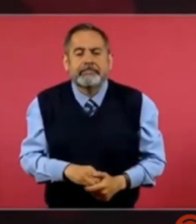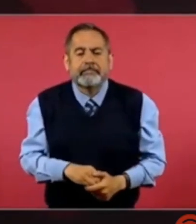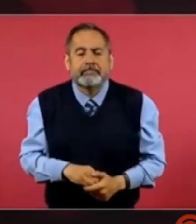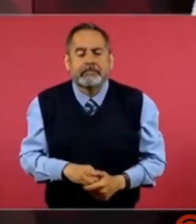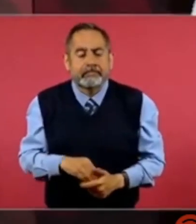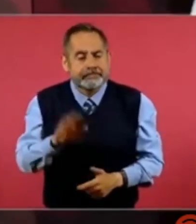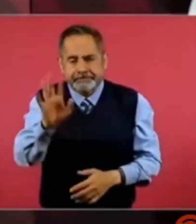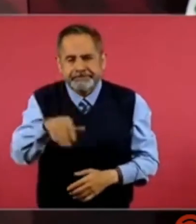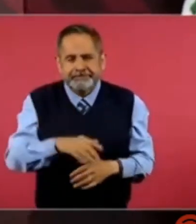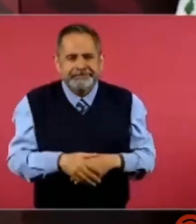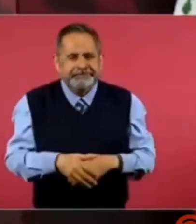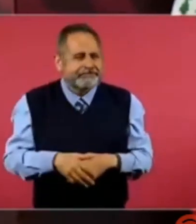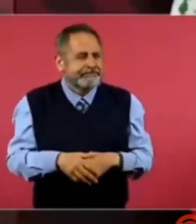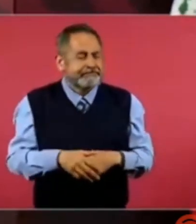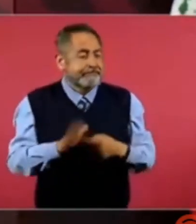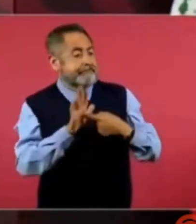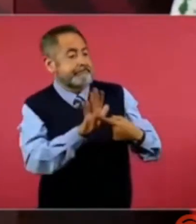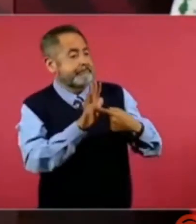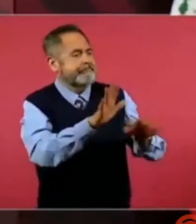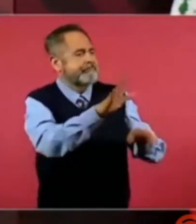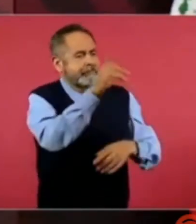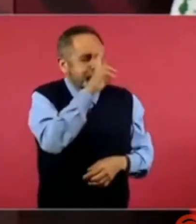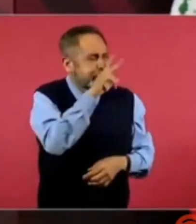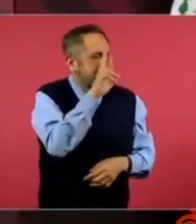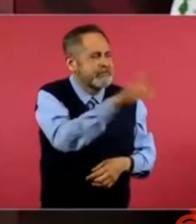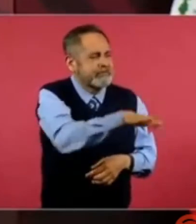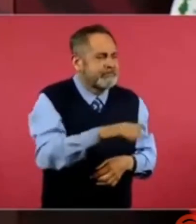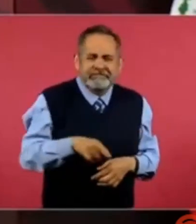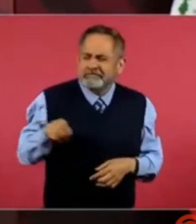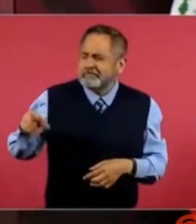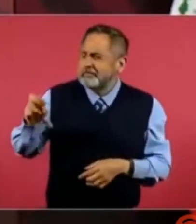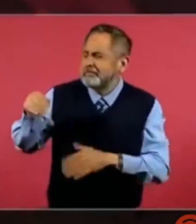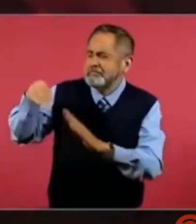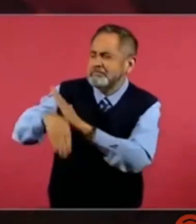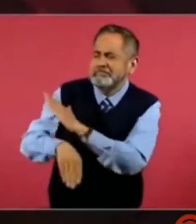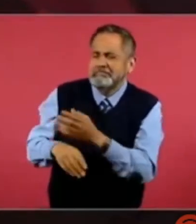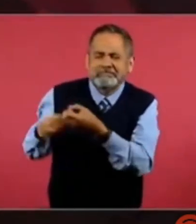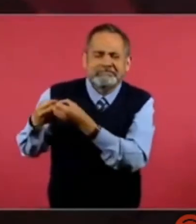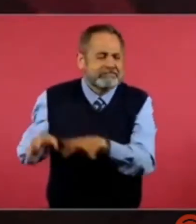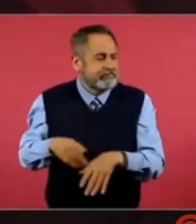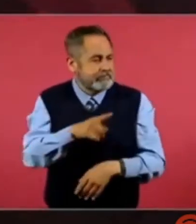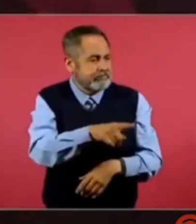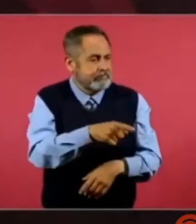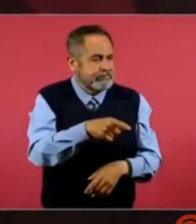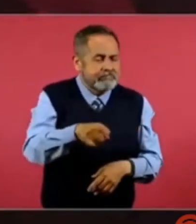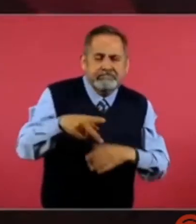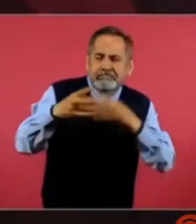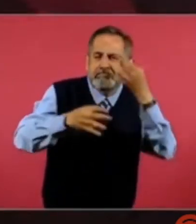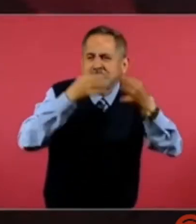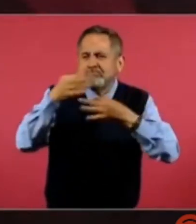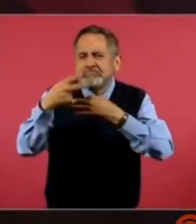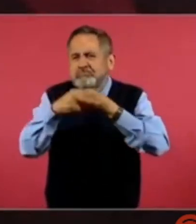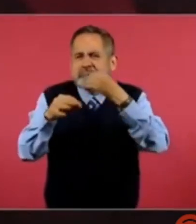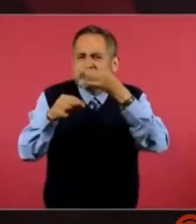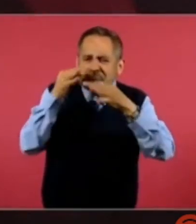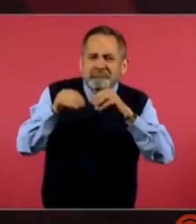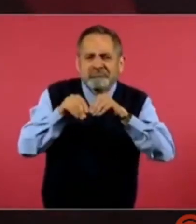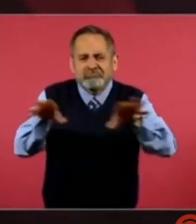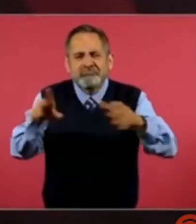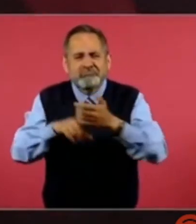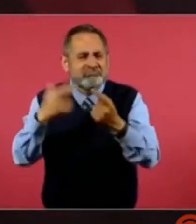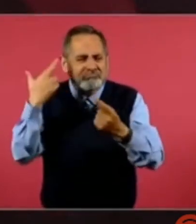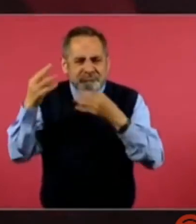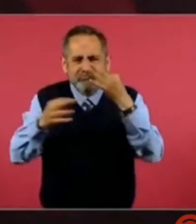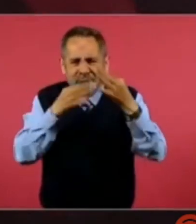Entonces, no hombre, todo se resuelve con la televisión, con la radio y con